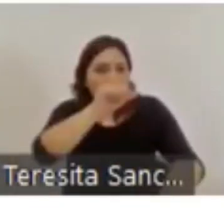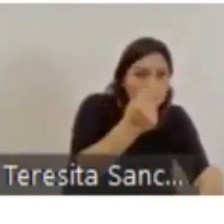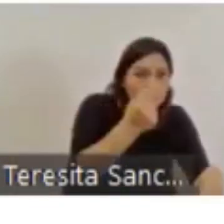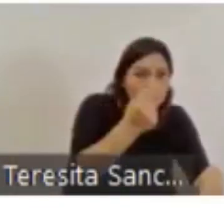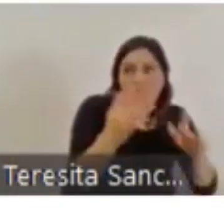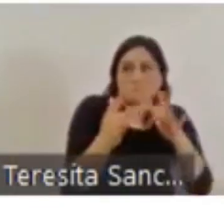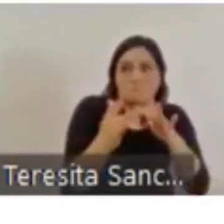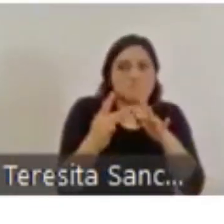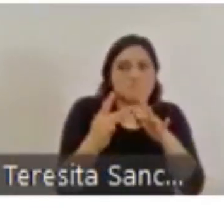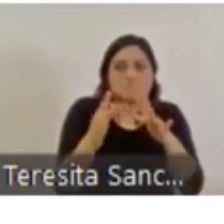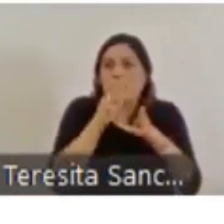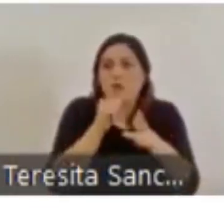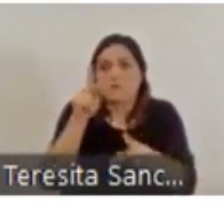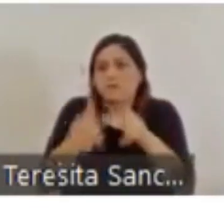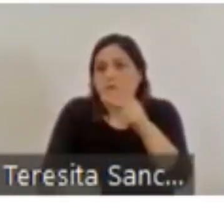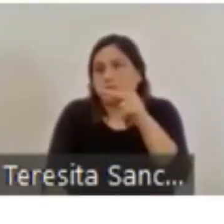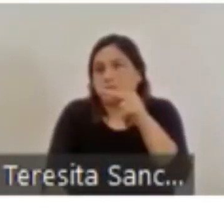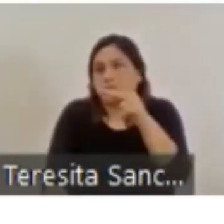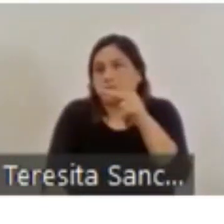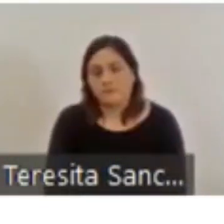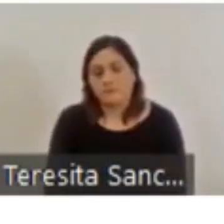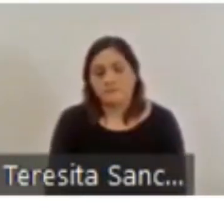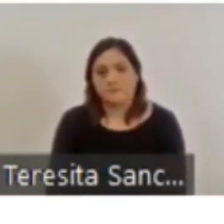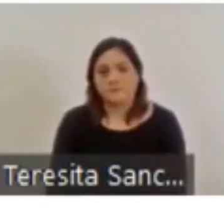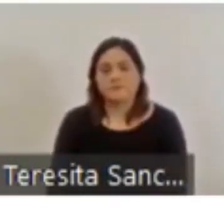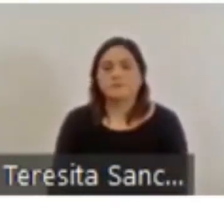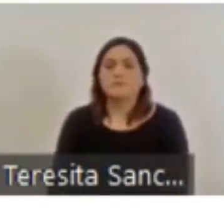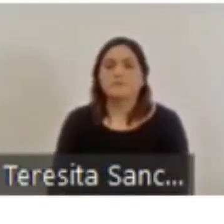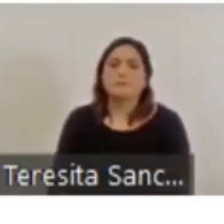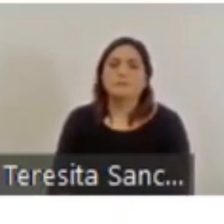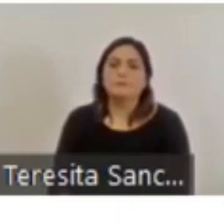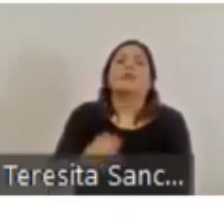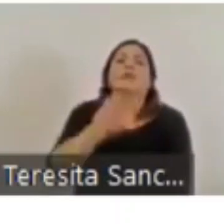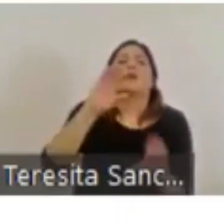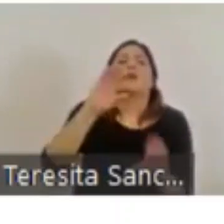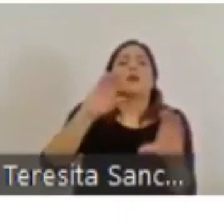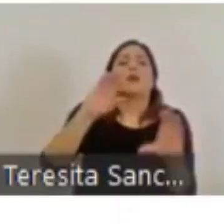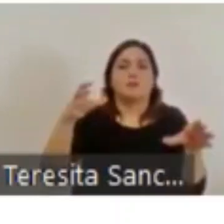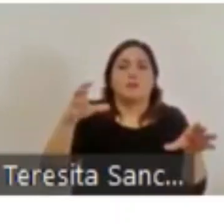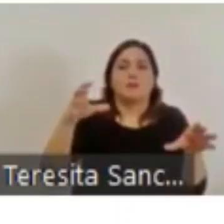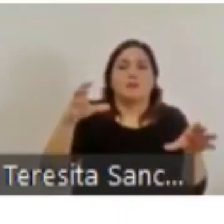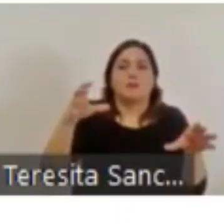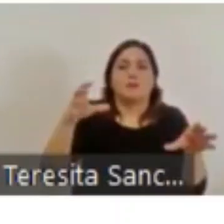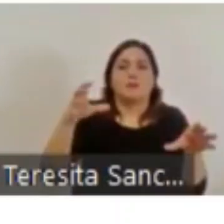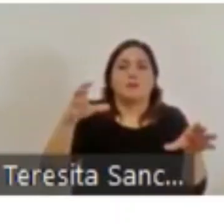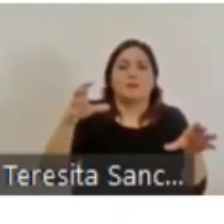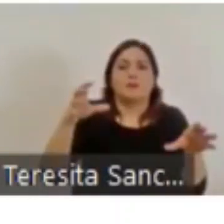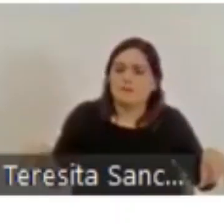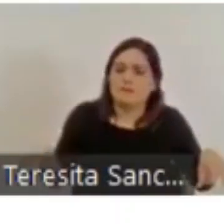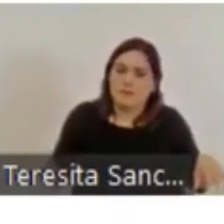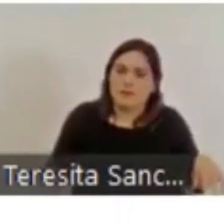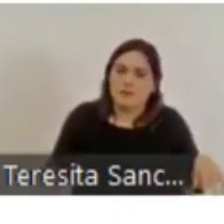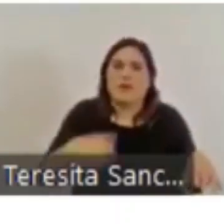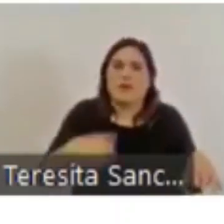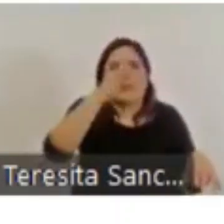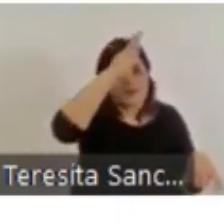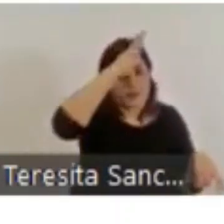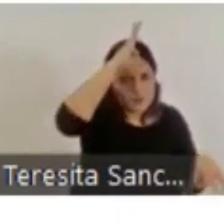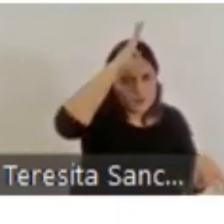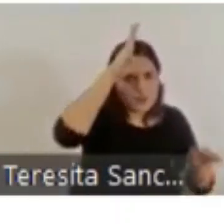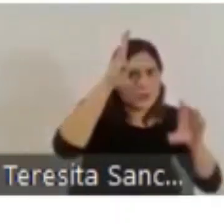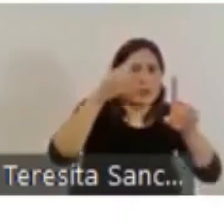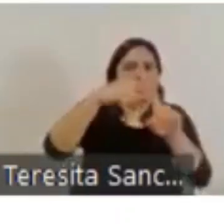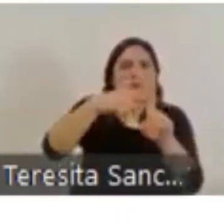de que sobreviva, ¿no? De ayudar. El módulo de Cruz Roja, el módulo de bomberos, tienen un muro